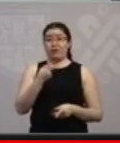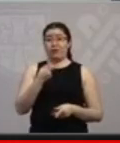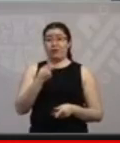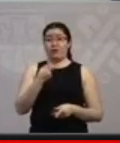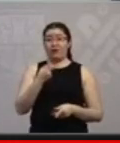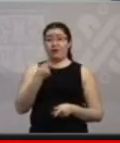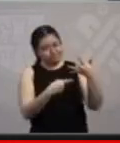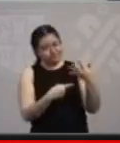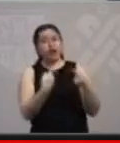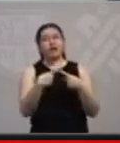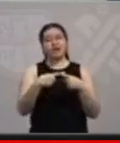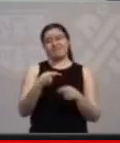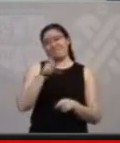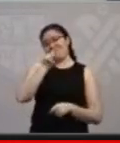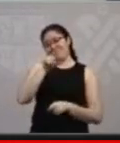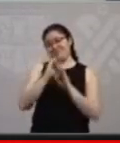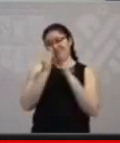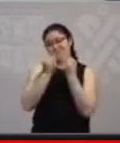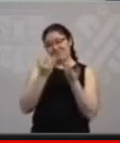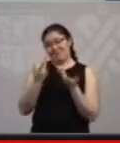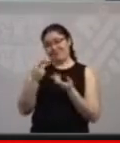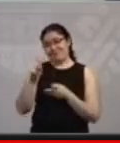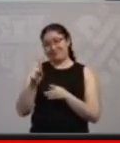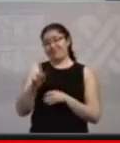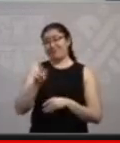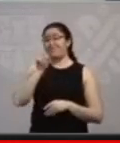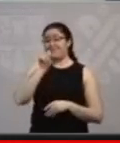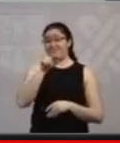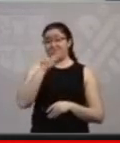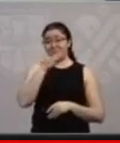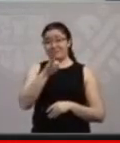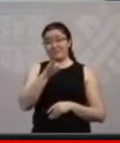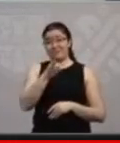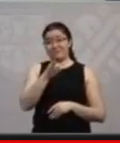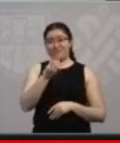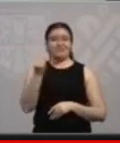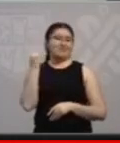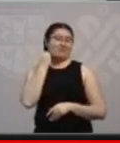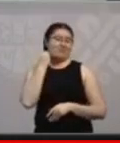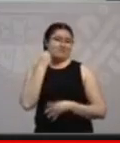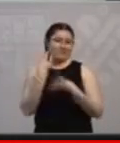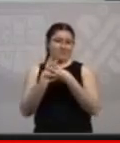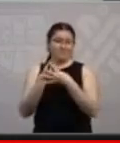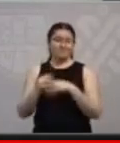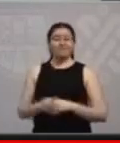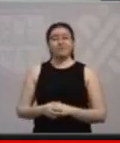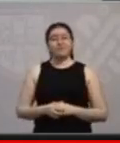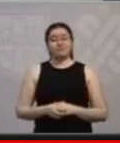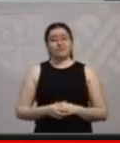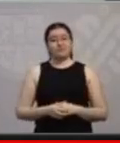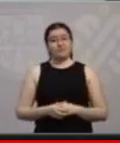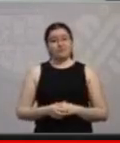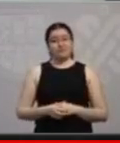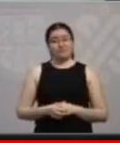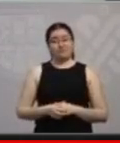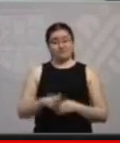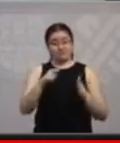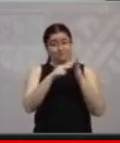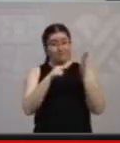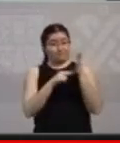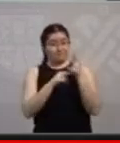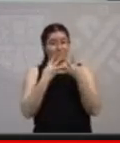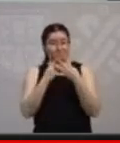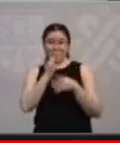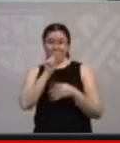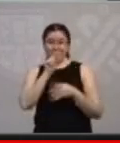con el debido proceso, como lo llaman en los abogados penalistas y en general la normatividad